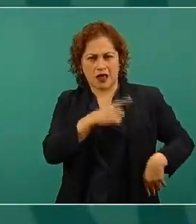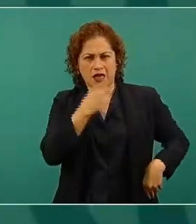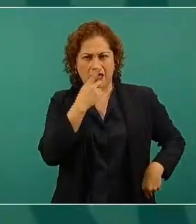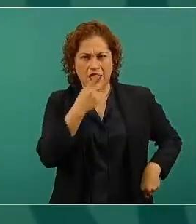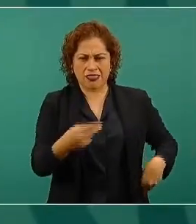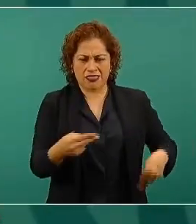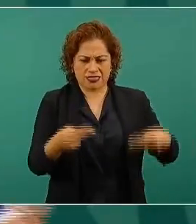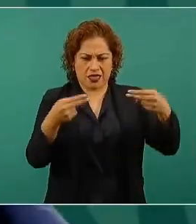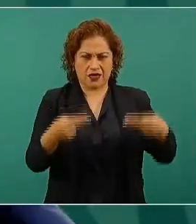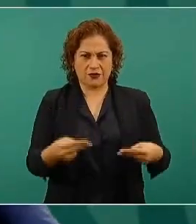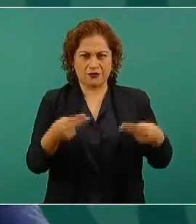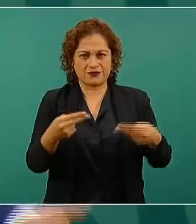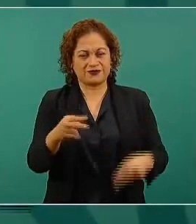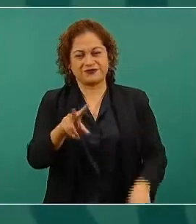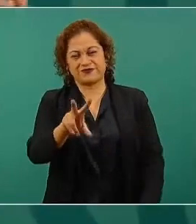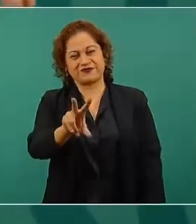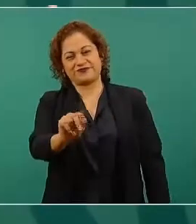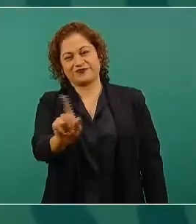es